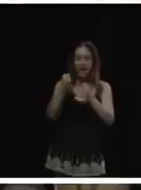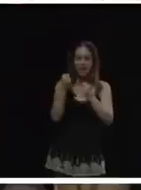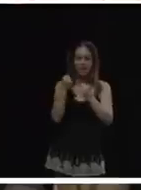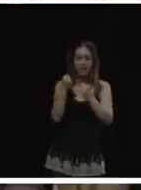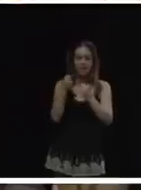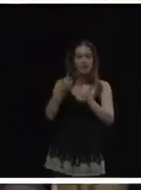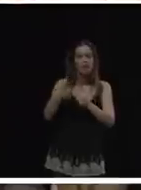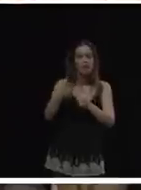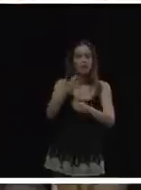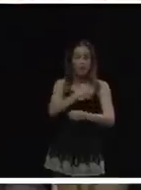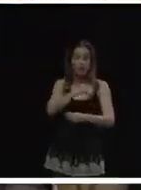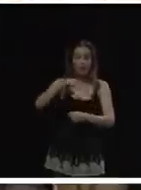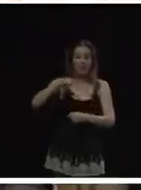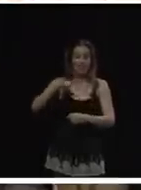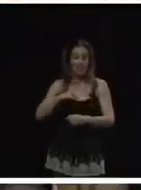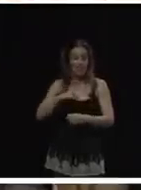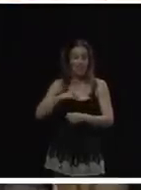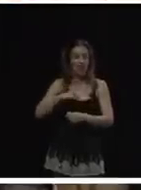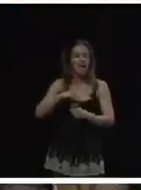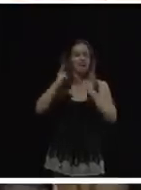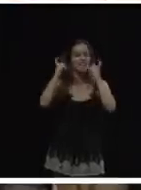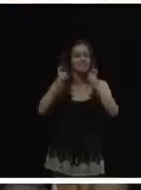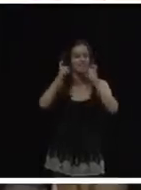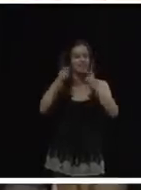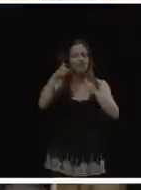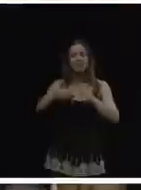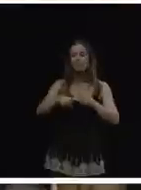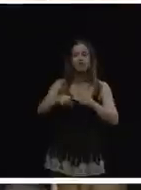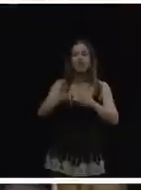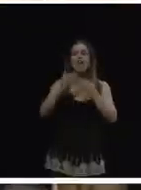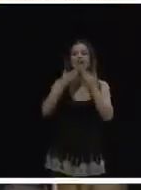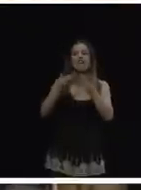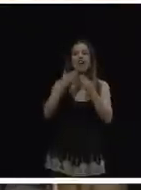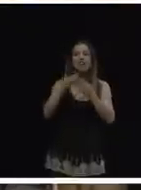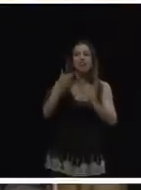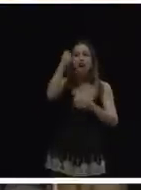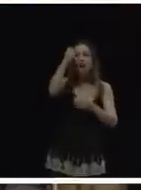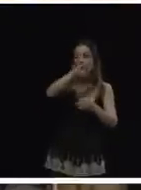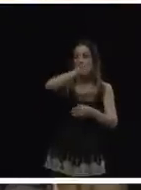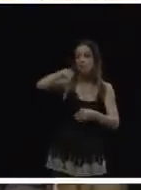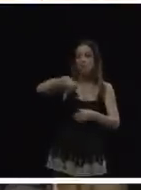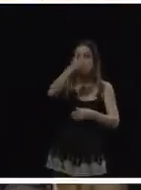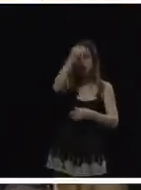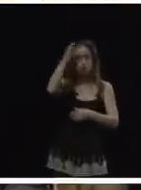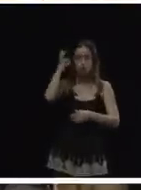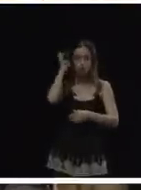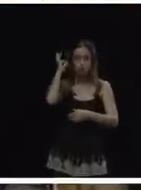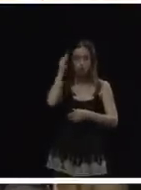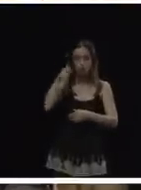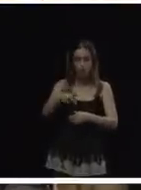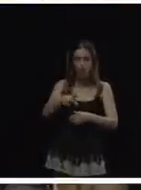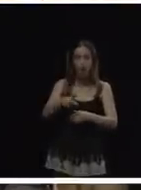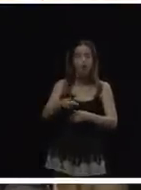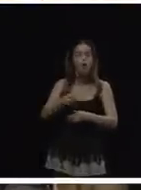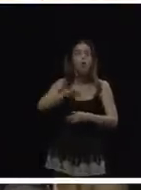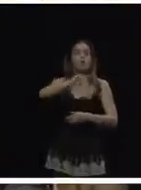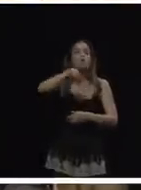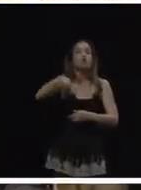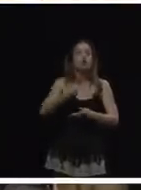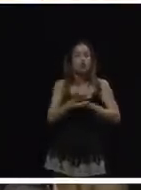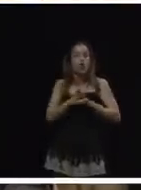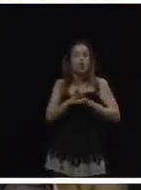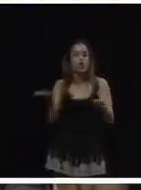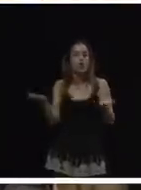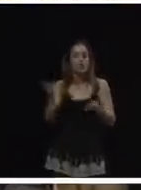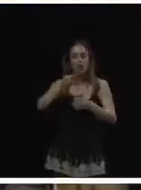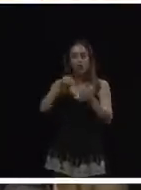y privatizarla. Y todo esto ha sido gracias a vosotros y a vosotras, a quienes pusisteis vuestra confianza en